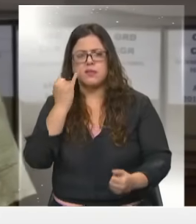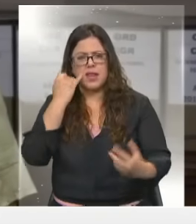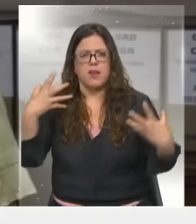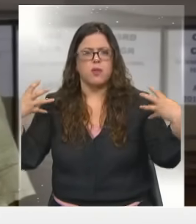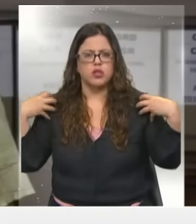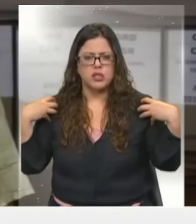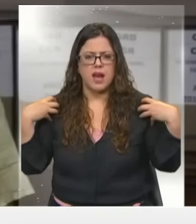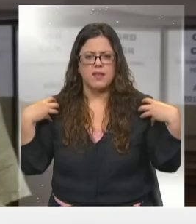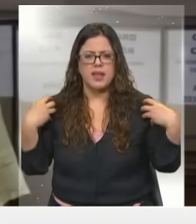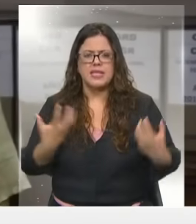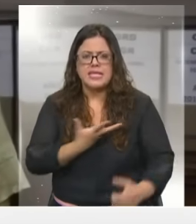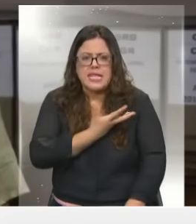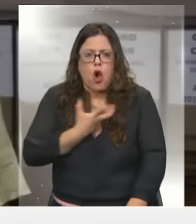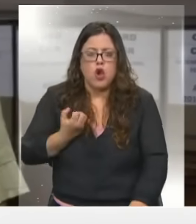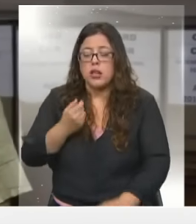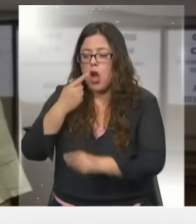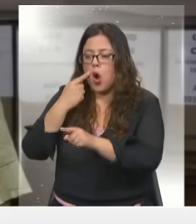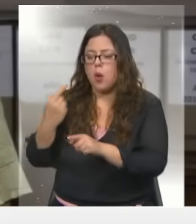previa